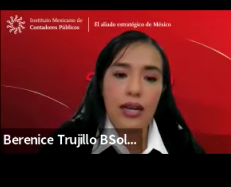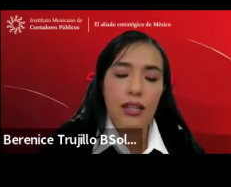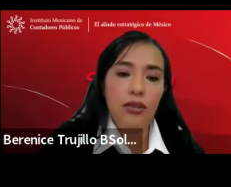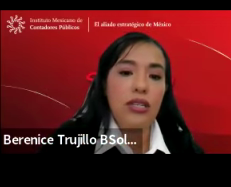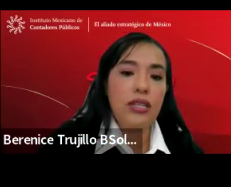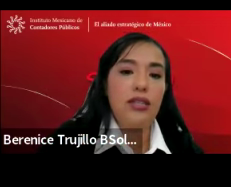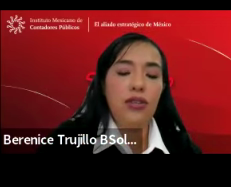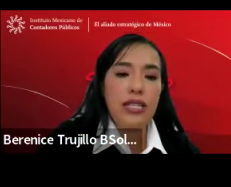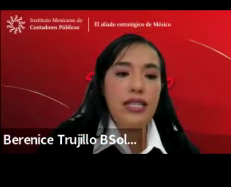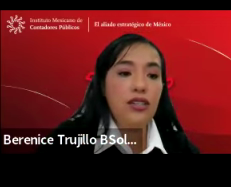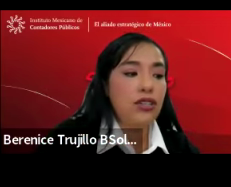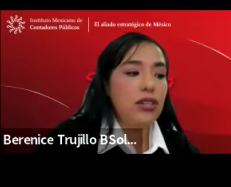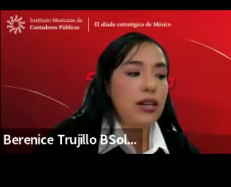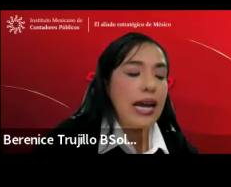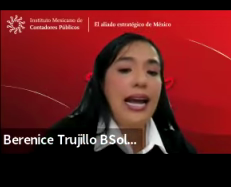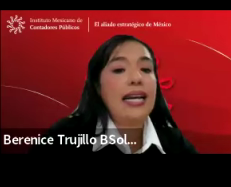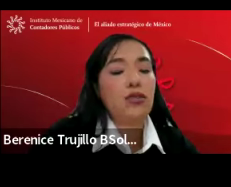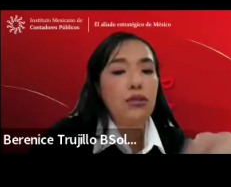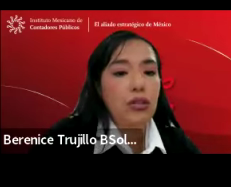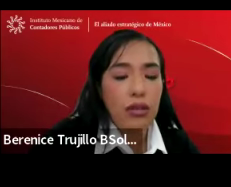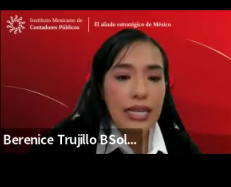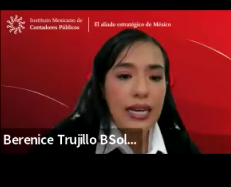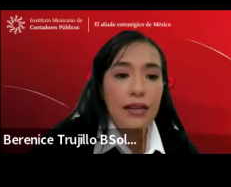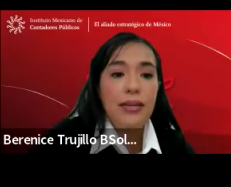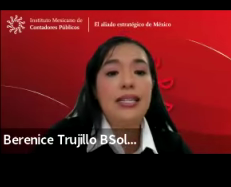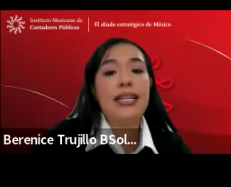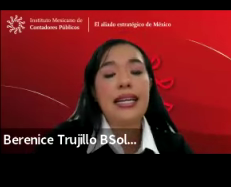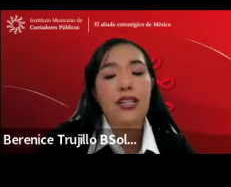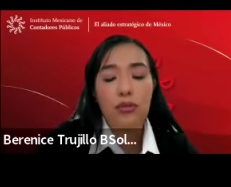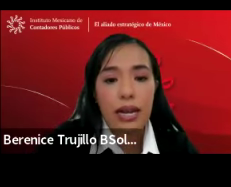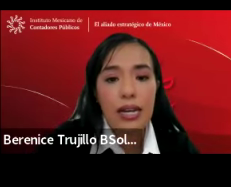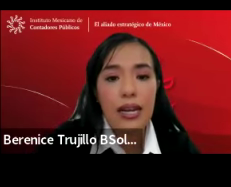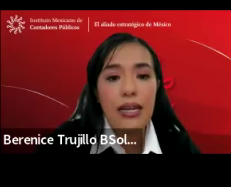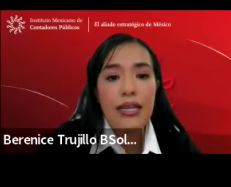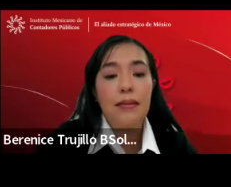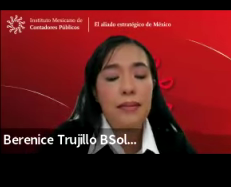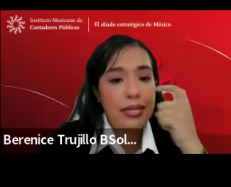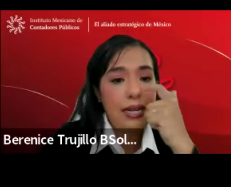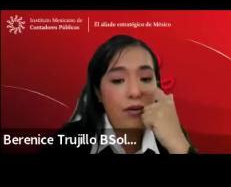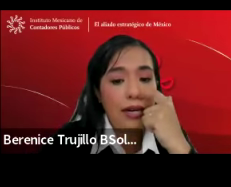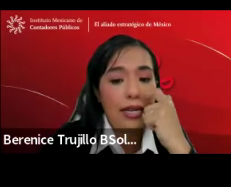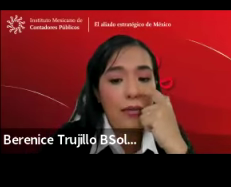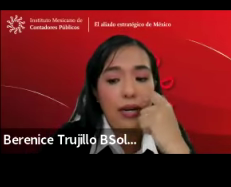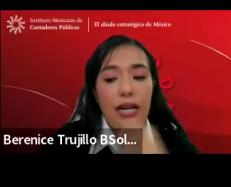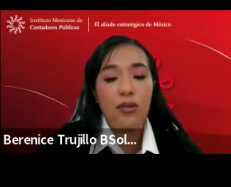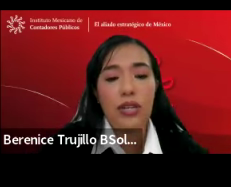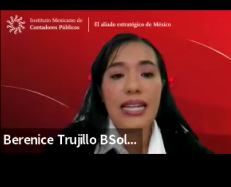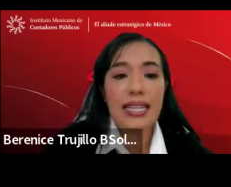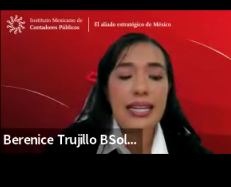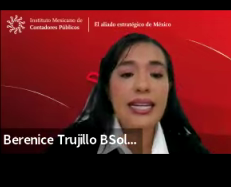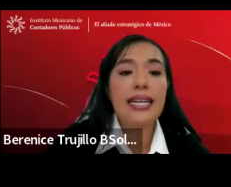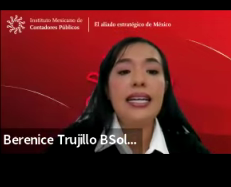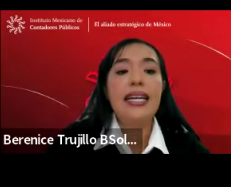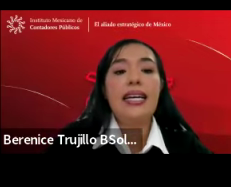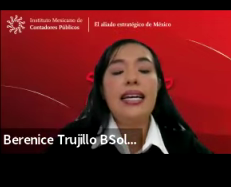multados. Entonces, yo les digo, hagan su auditoría, revisen qué han hecho mal y empiecen a corregir, porque la